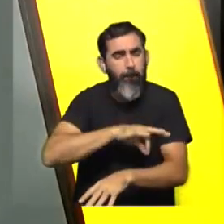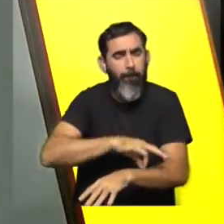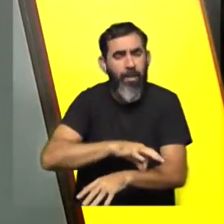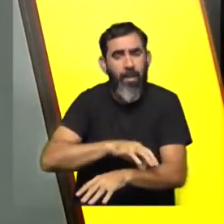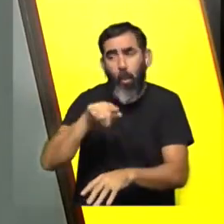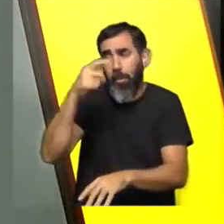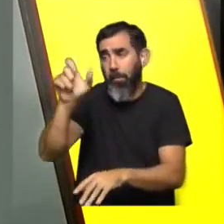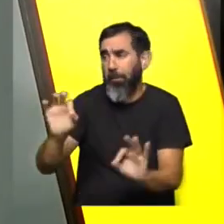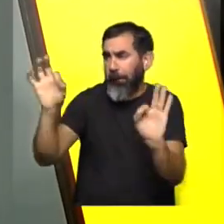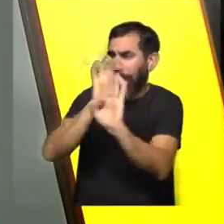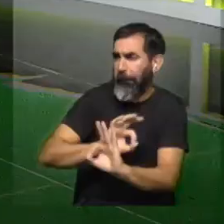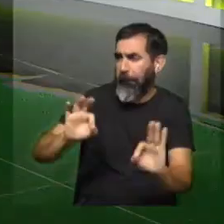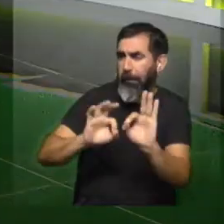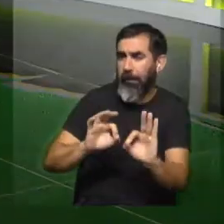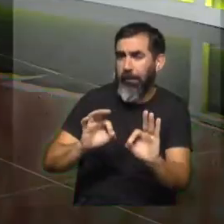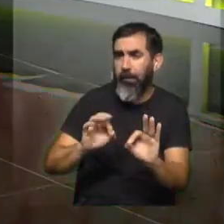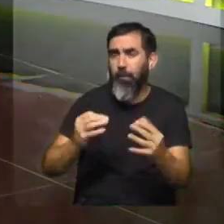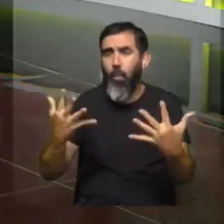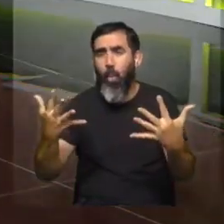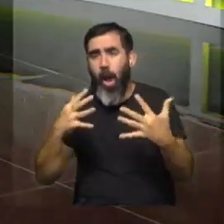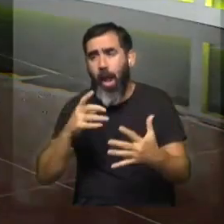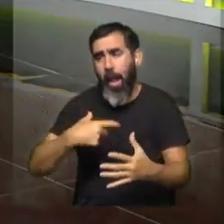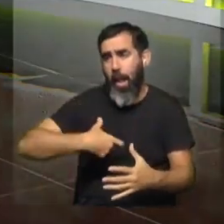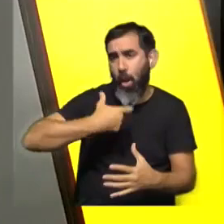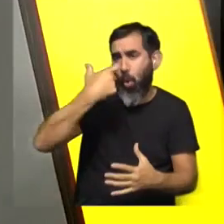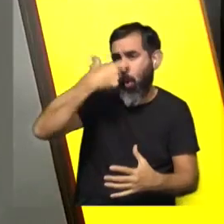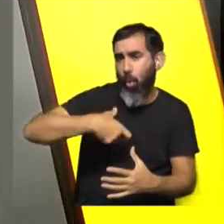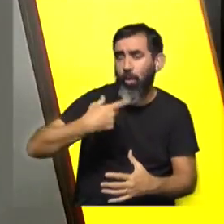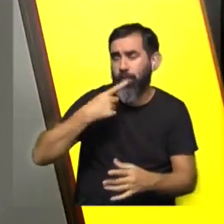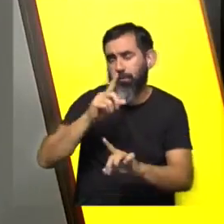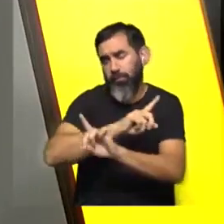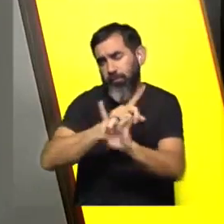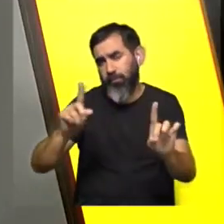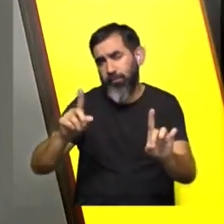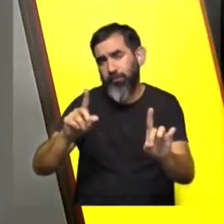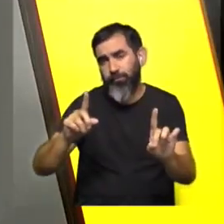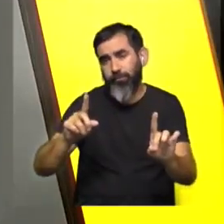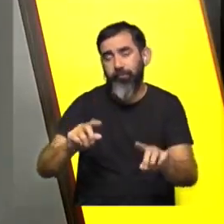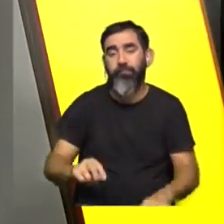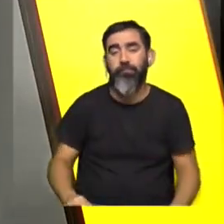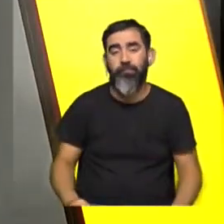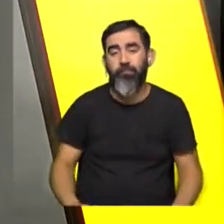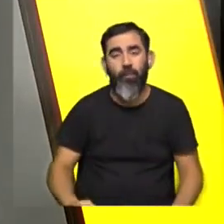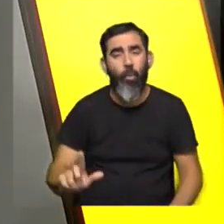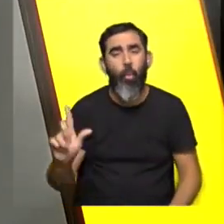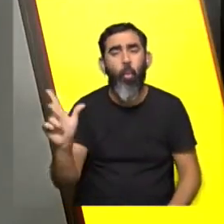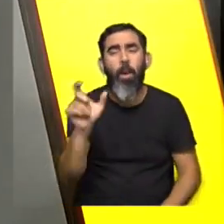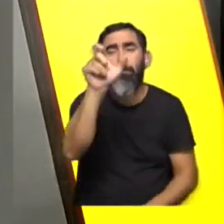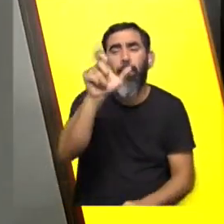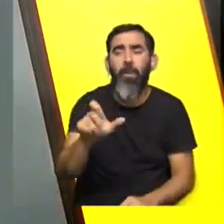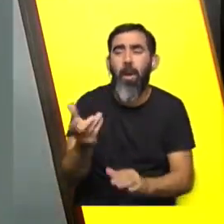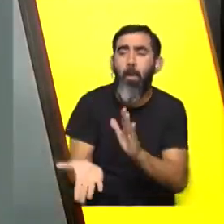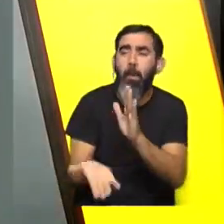mosquitos que a otra persona. ¿Será por temperatura? Bueno, ahí Gonzalo dice que no, que en realidad no hay esas personas que